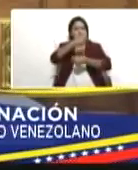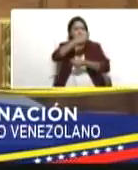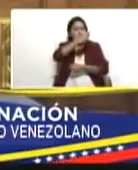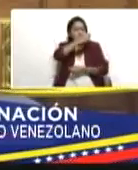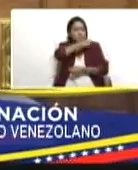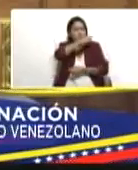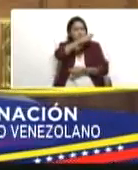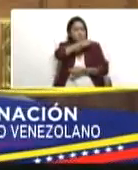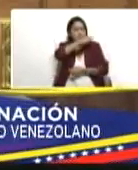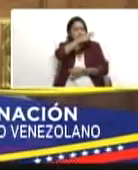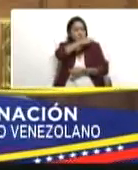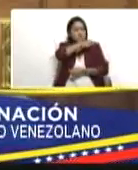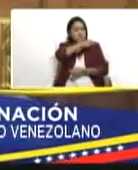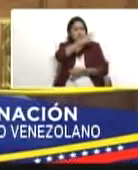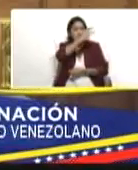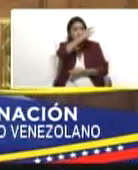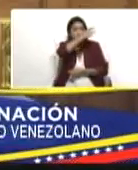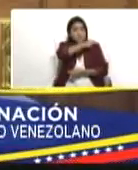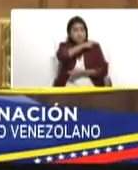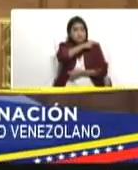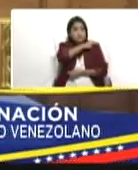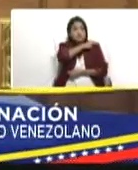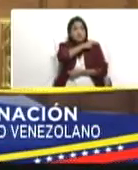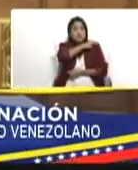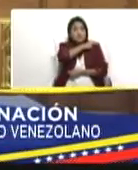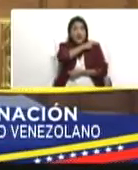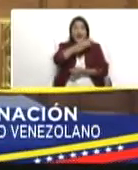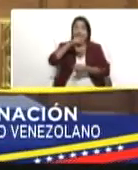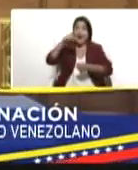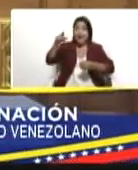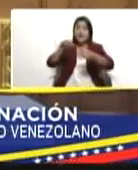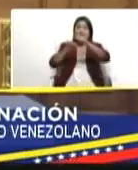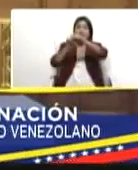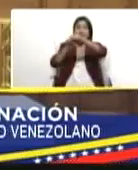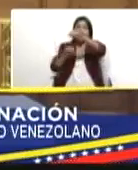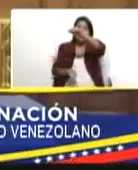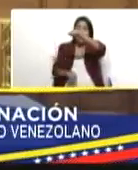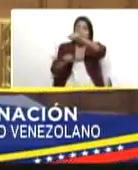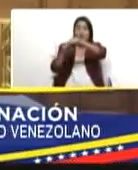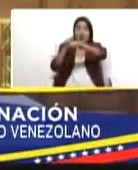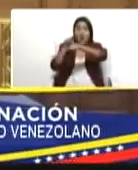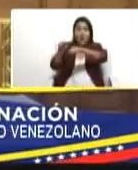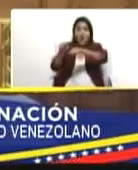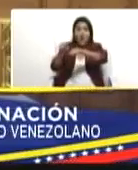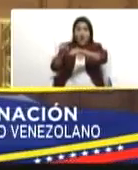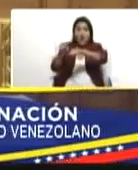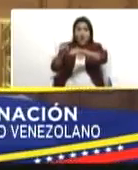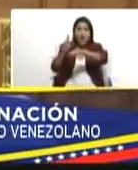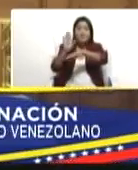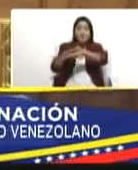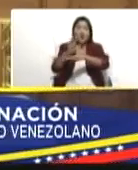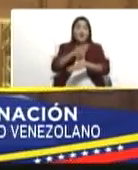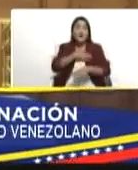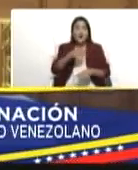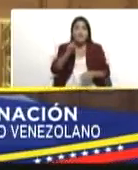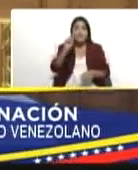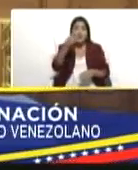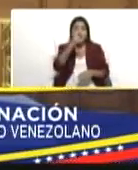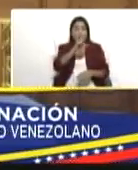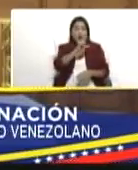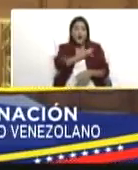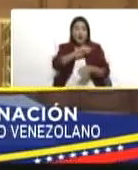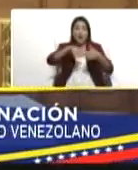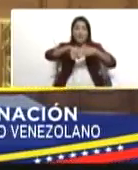nombrado comandante De esta unidad de San Cristóbal que pretendían atacar el primero de enero en